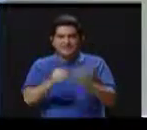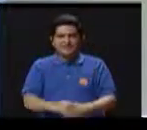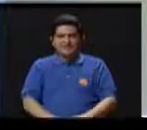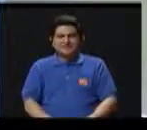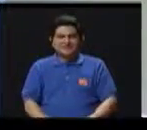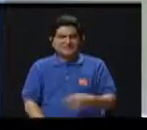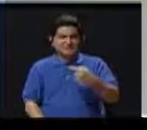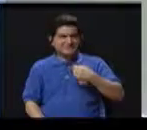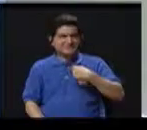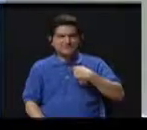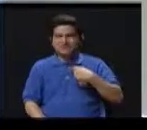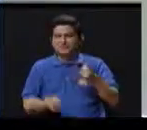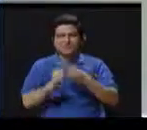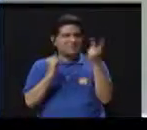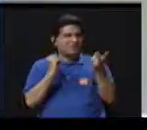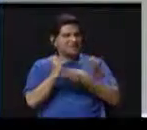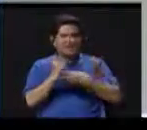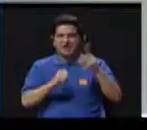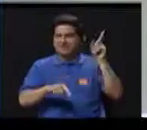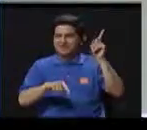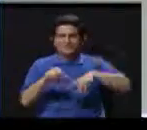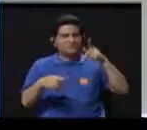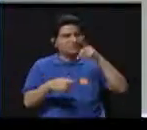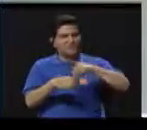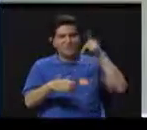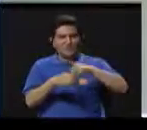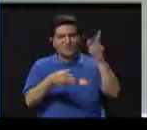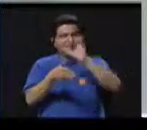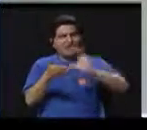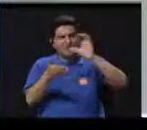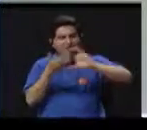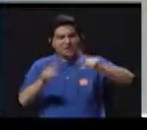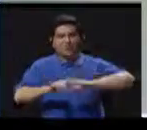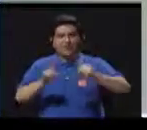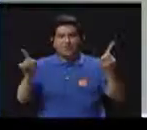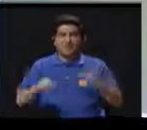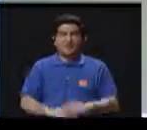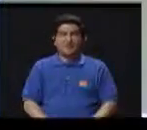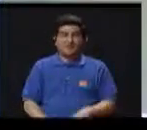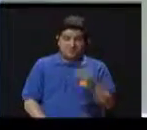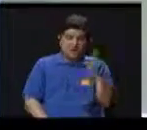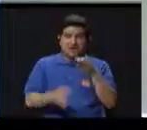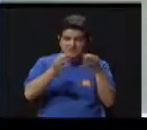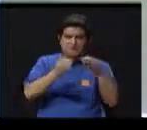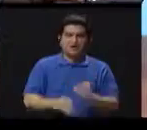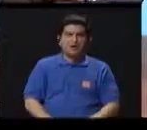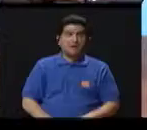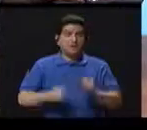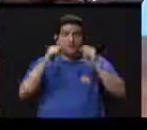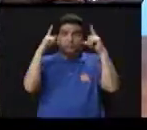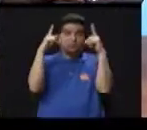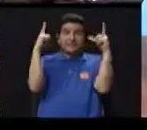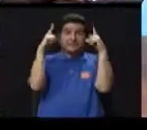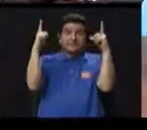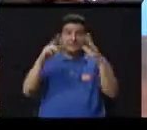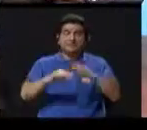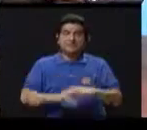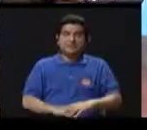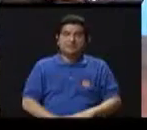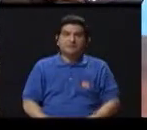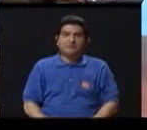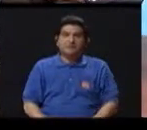Yo, lamentablemente, me perdí el estreno en el colegio, pero sí, sí. Sí, es impresionante como